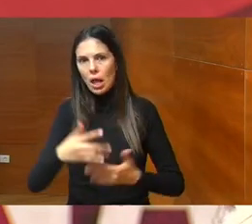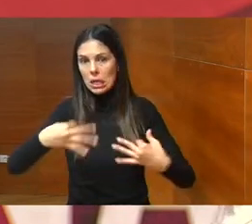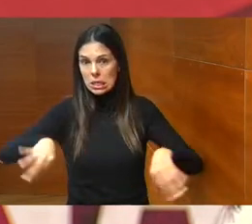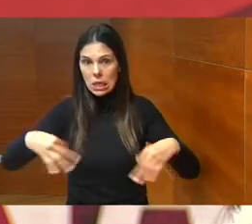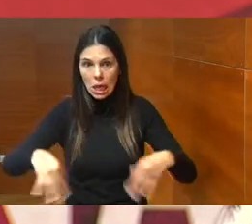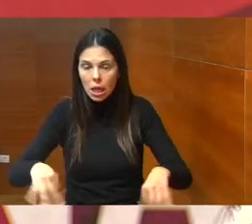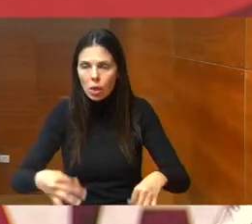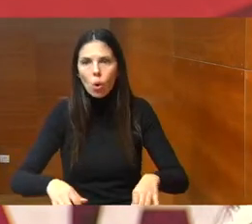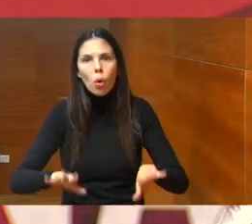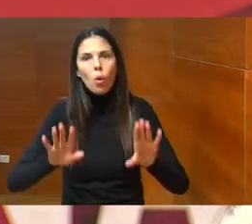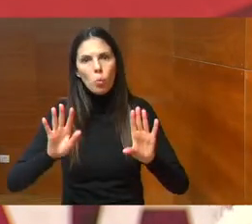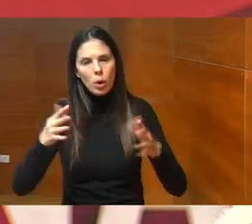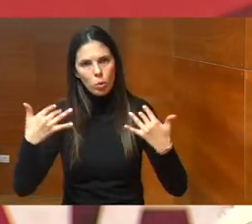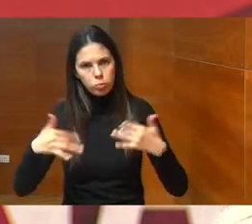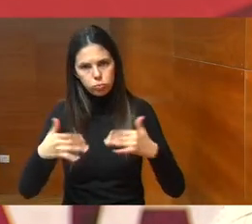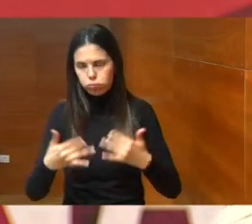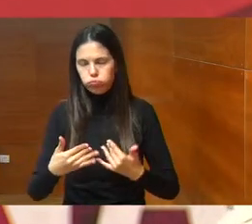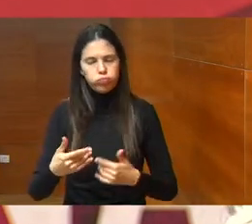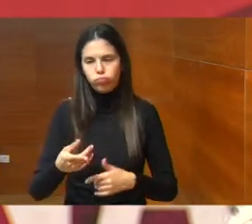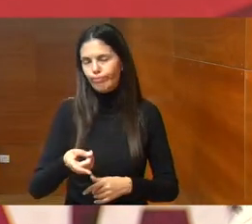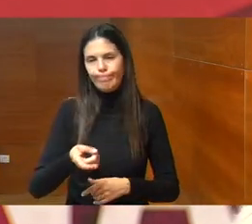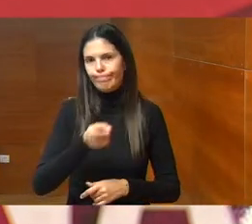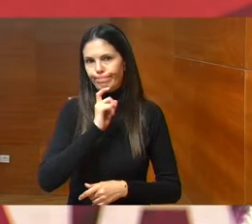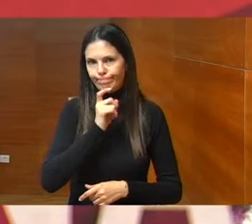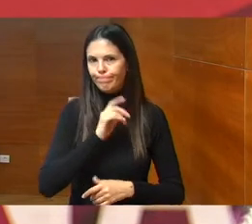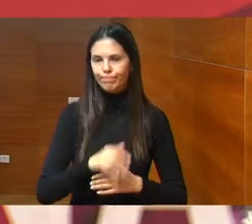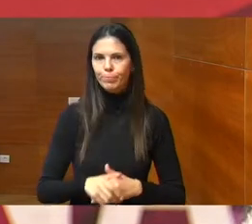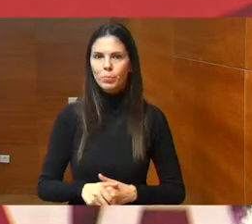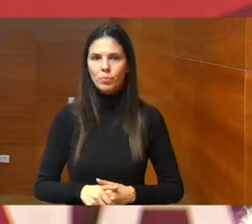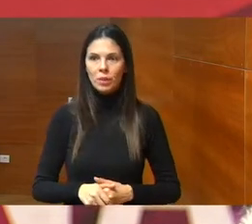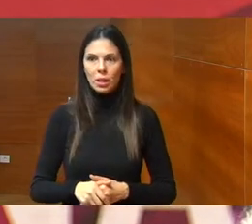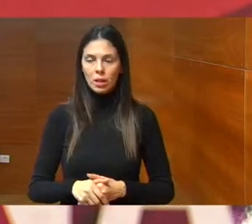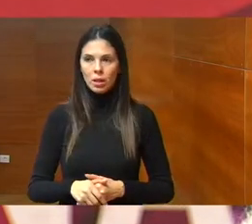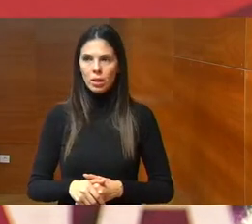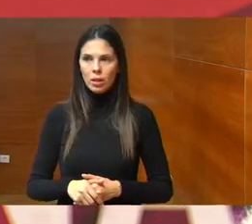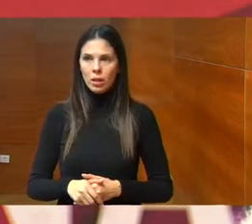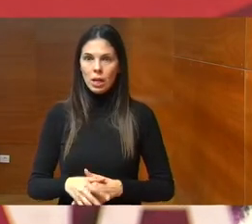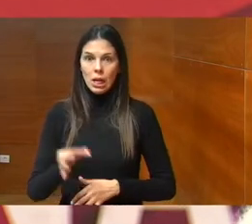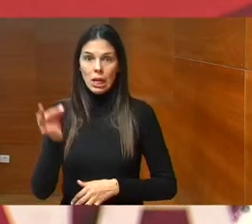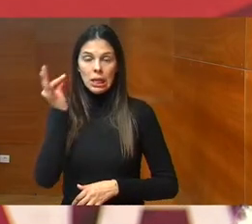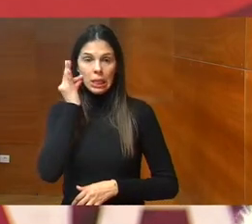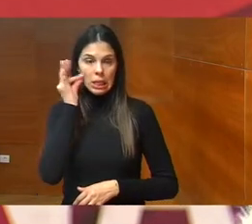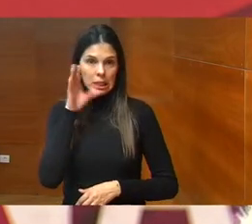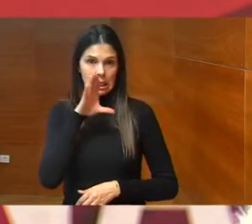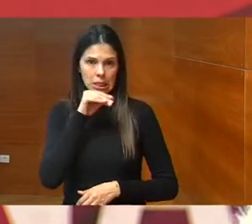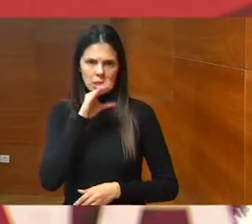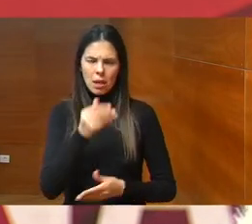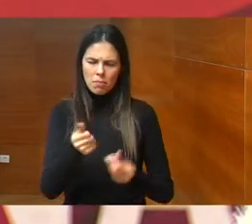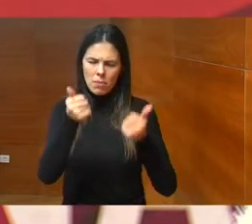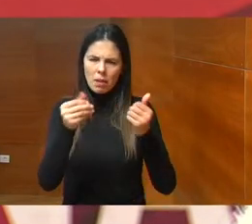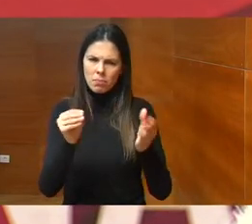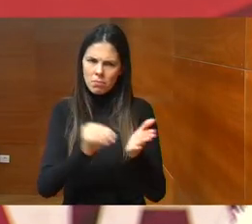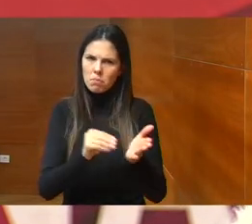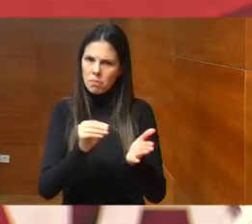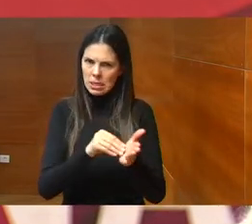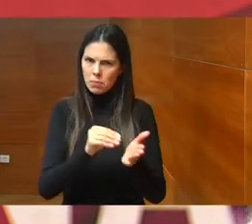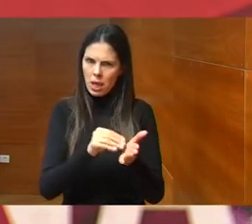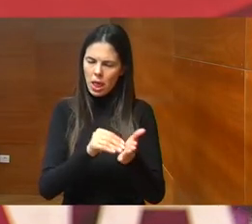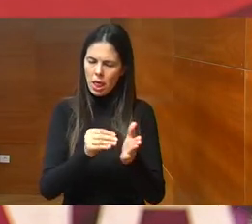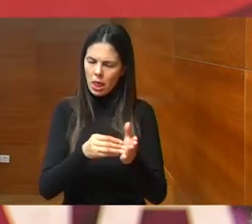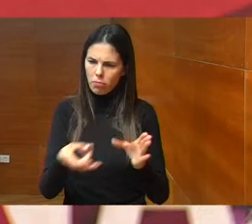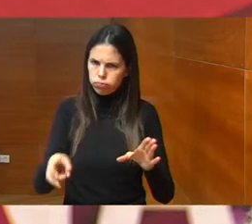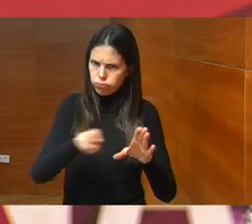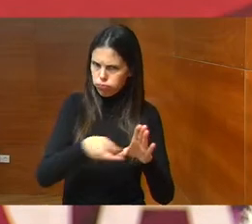pero pero no no era así el agua más veces con él con él